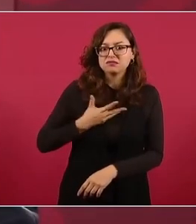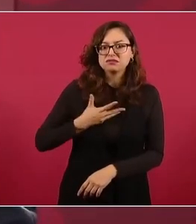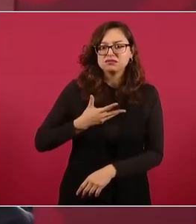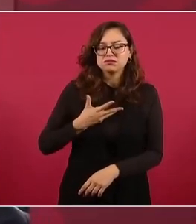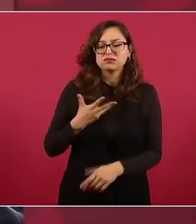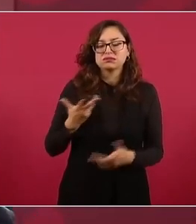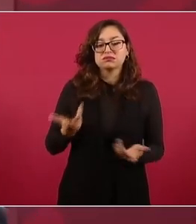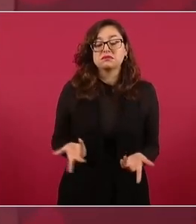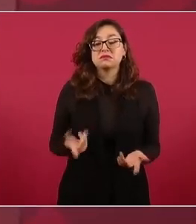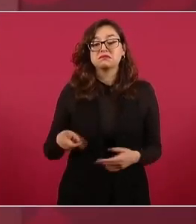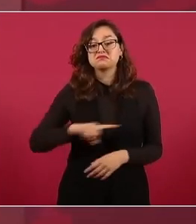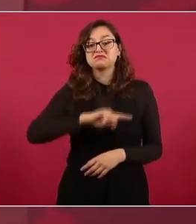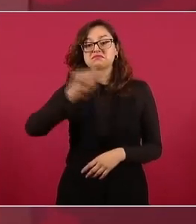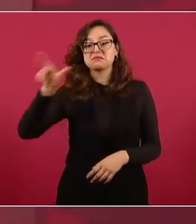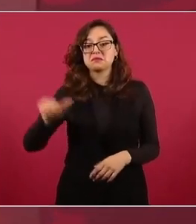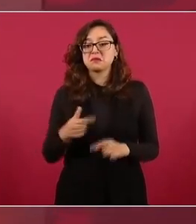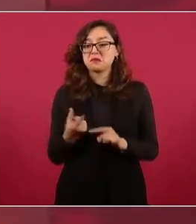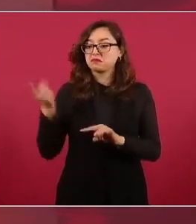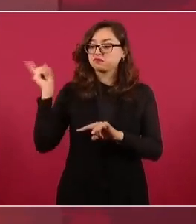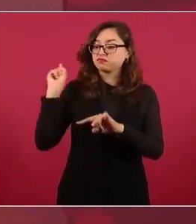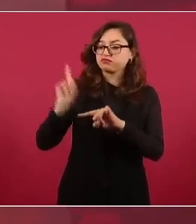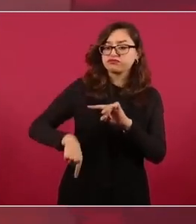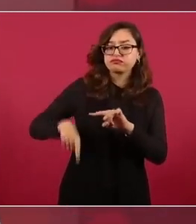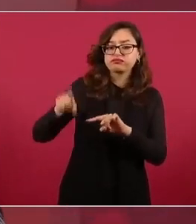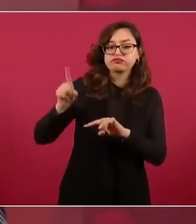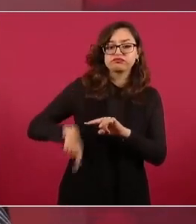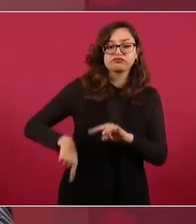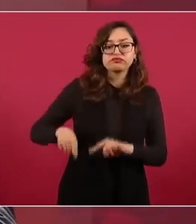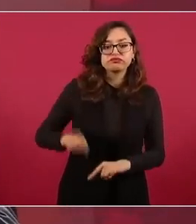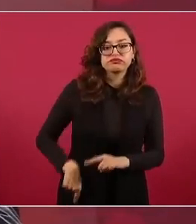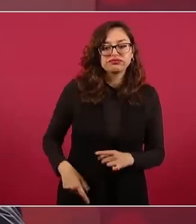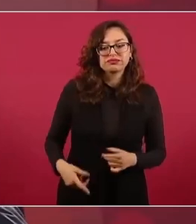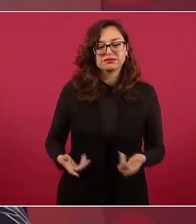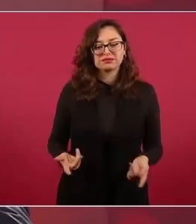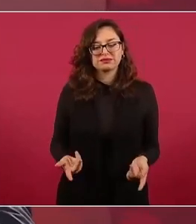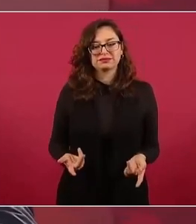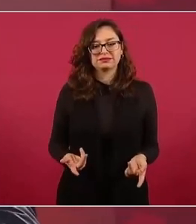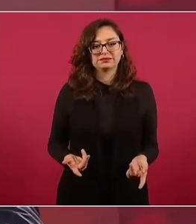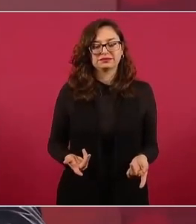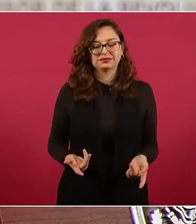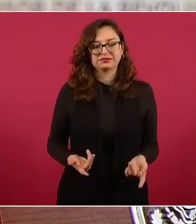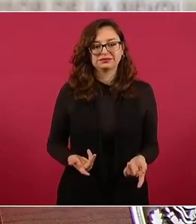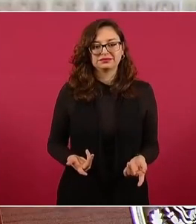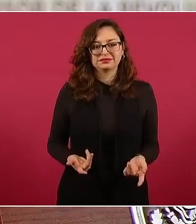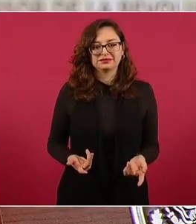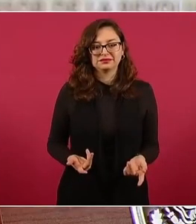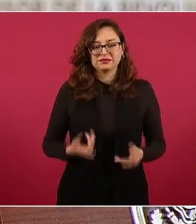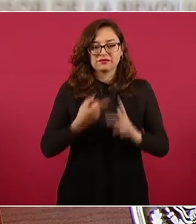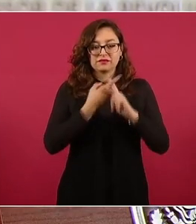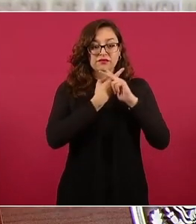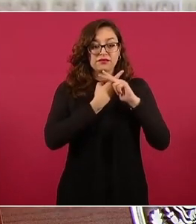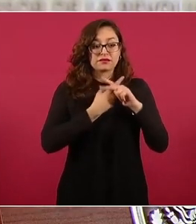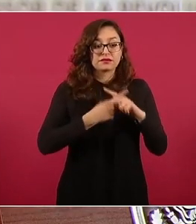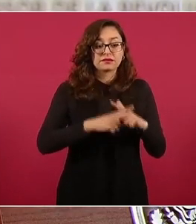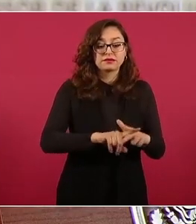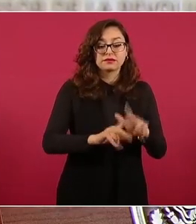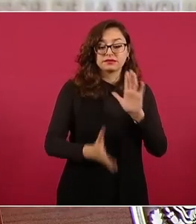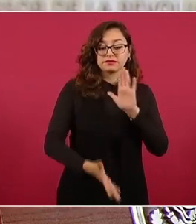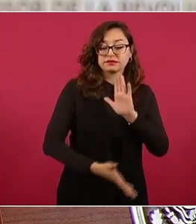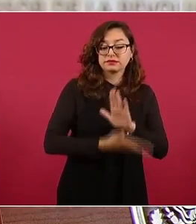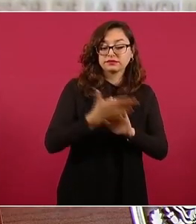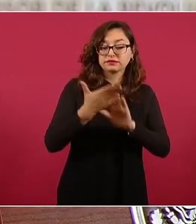Los trenes que se empezaron a construir desde el gobierno del presidente Juárez. El primer